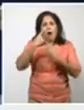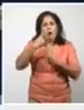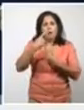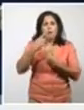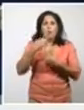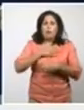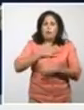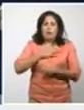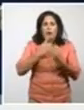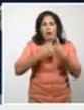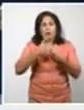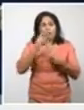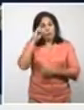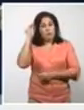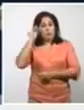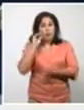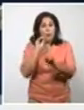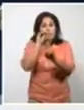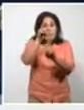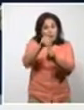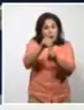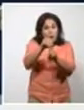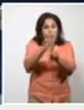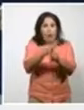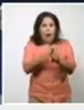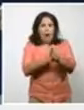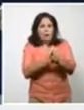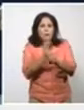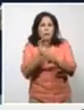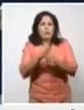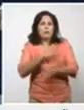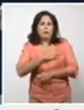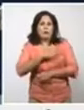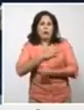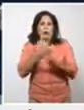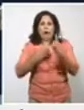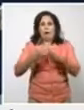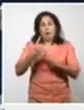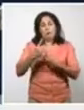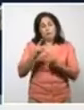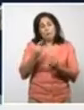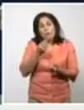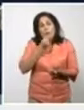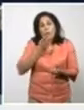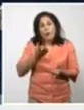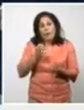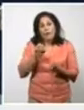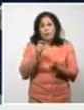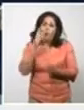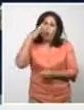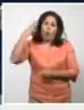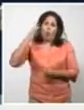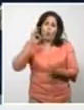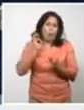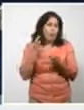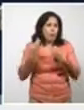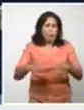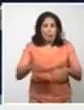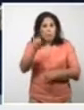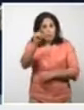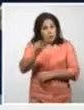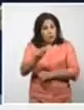se transmite incluso antes de aparecer los síntomas. Por lo tanto, es lógico que las personas que han